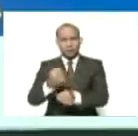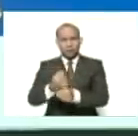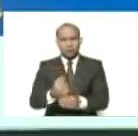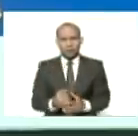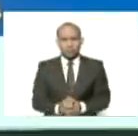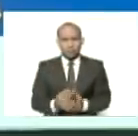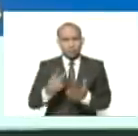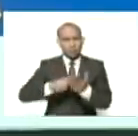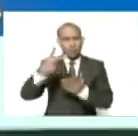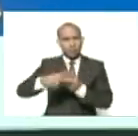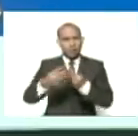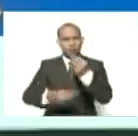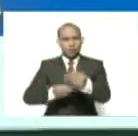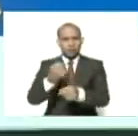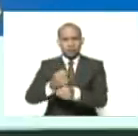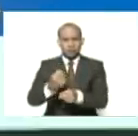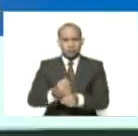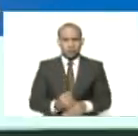los planes de acción.